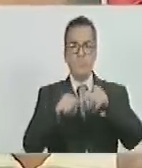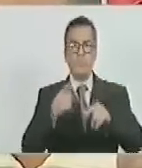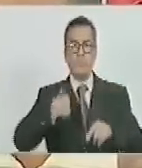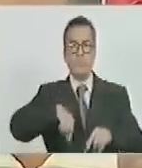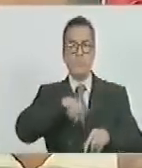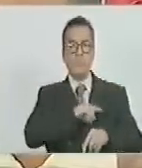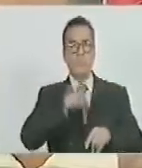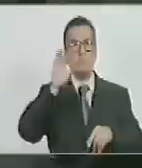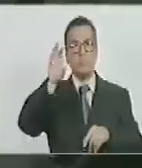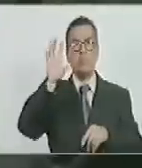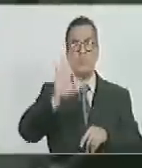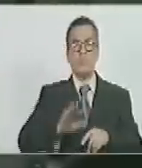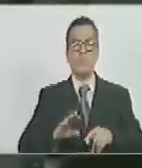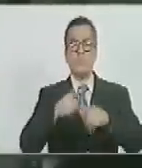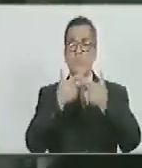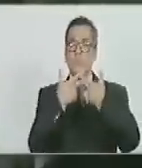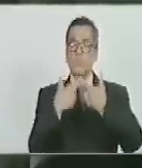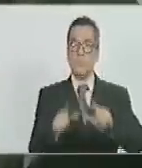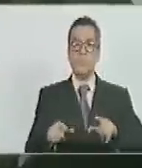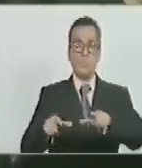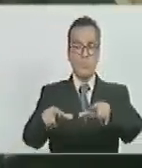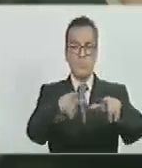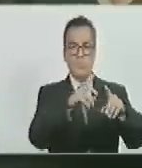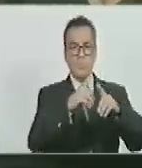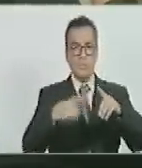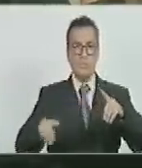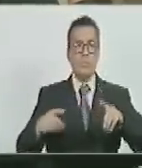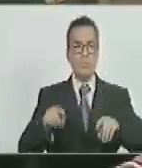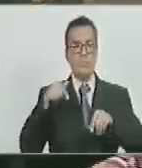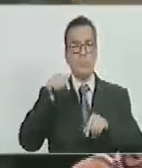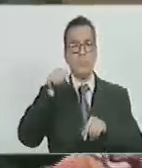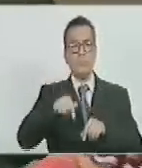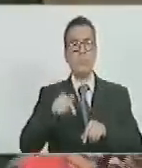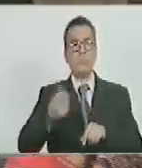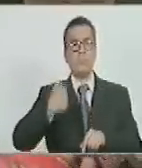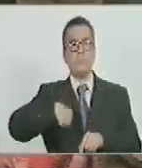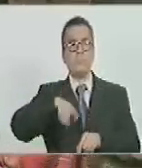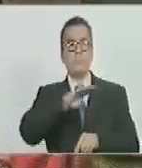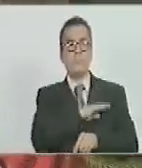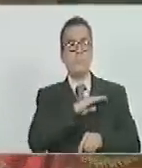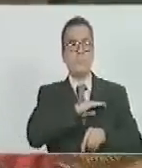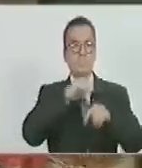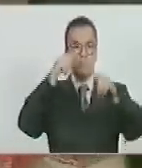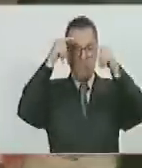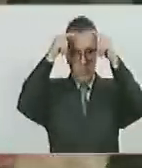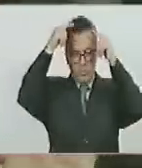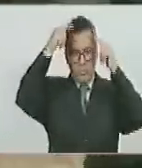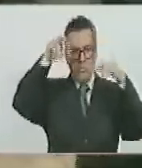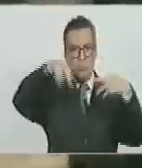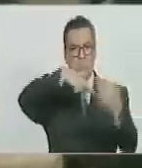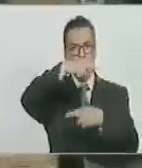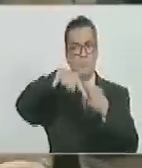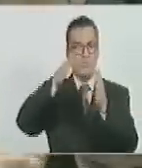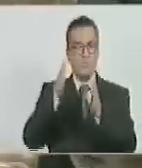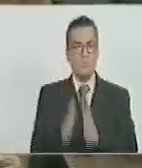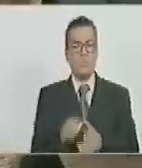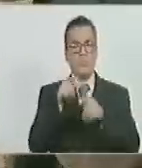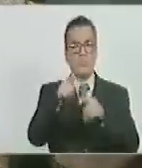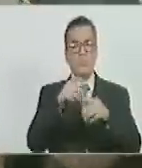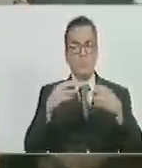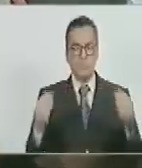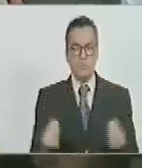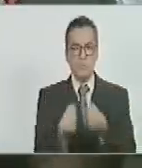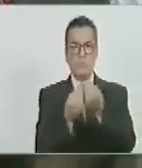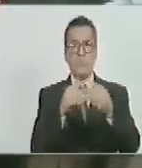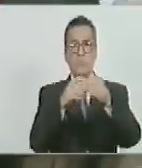nuestra patria libre, soberana, democrática, que aquí nosotros, los chavistas, los revolucionarios, estamos con